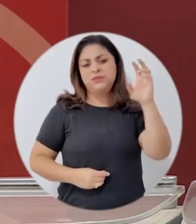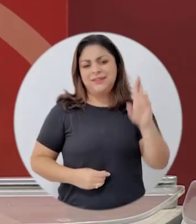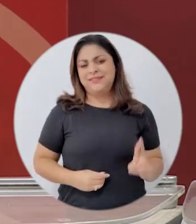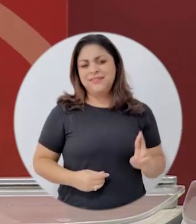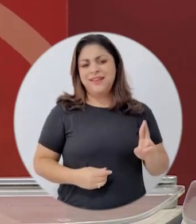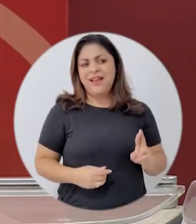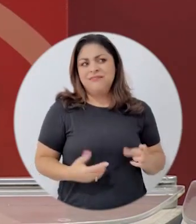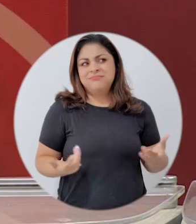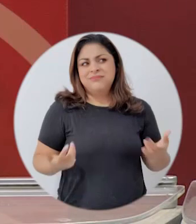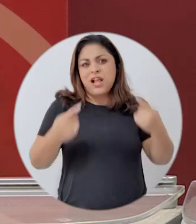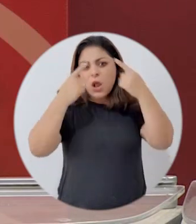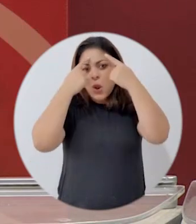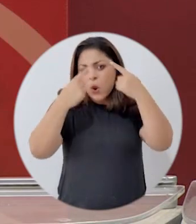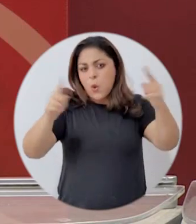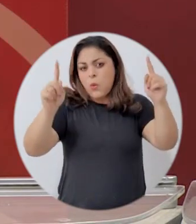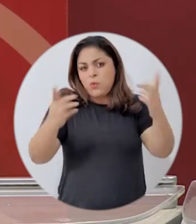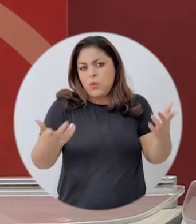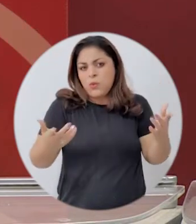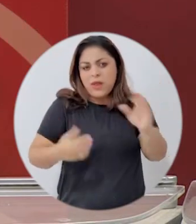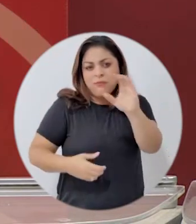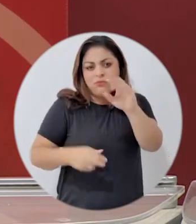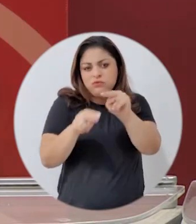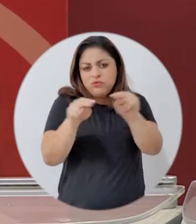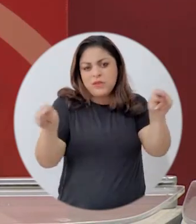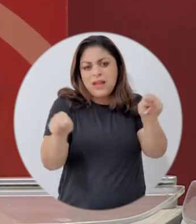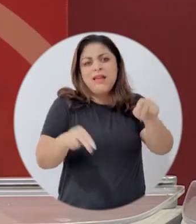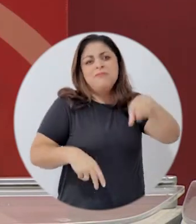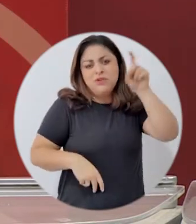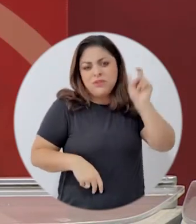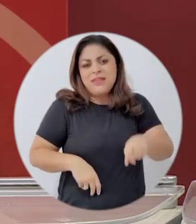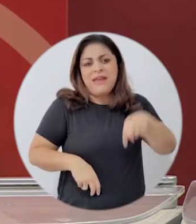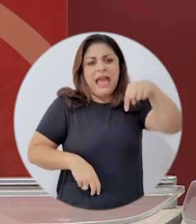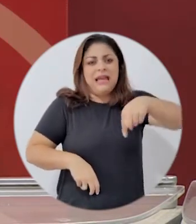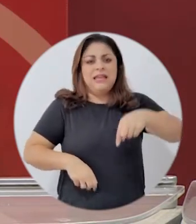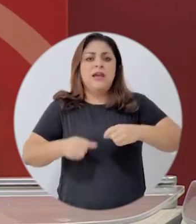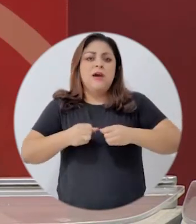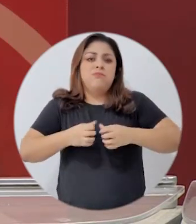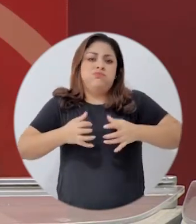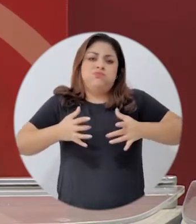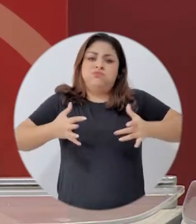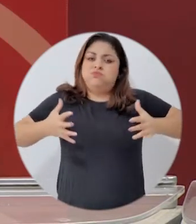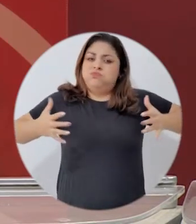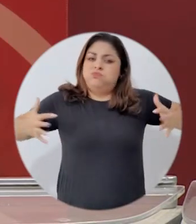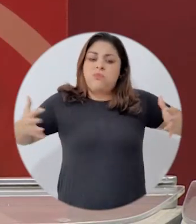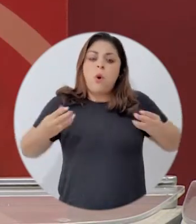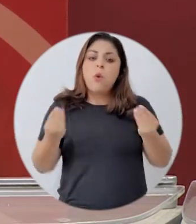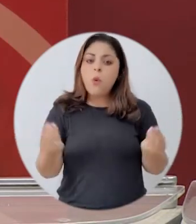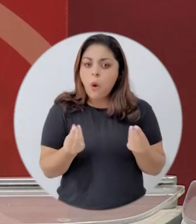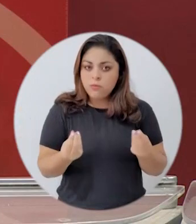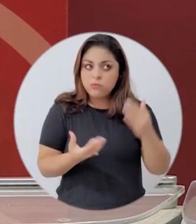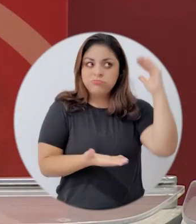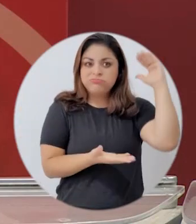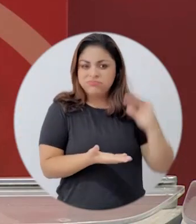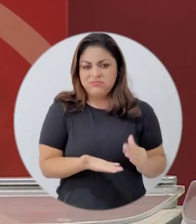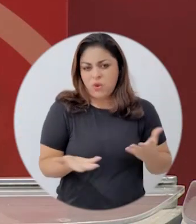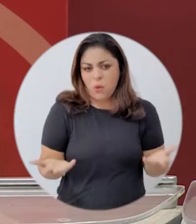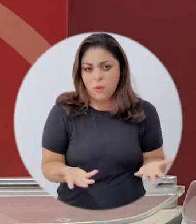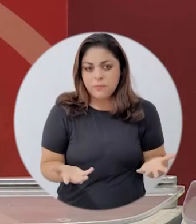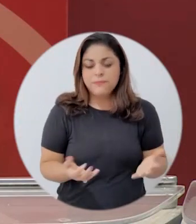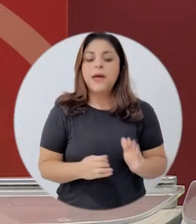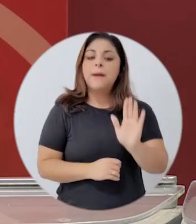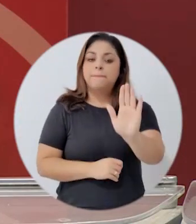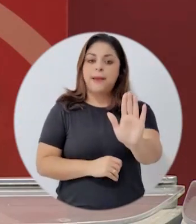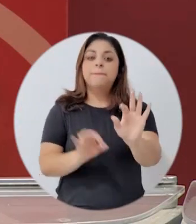carbono neutralidad si seguimos creciendo? Si nuestra flotilla vehicular país sigue creciendo. Realmente es muy importante entender que